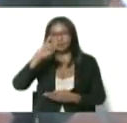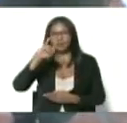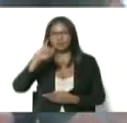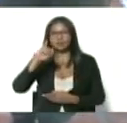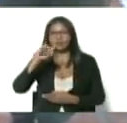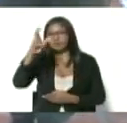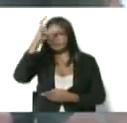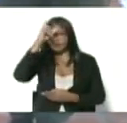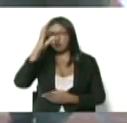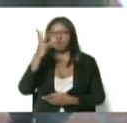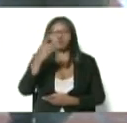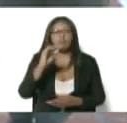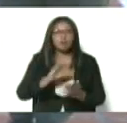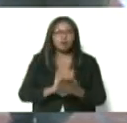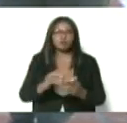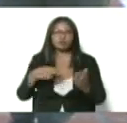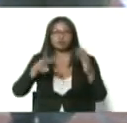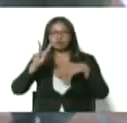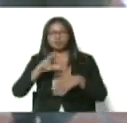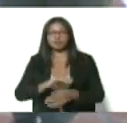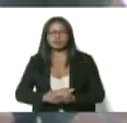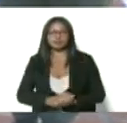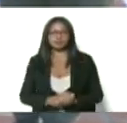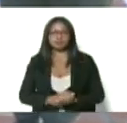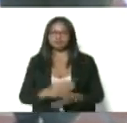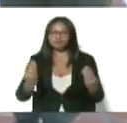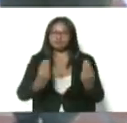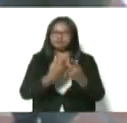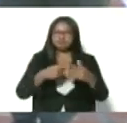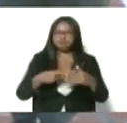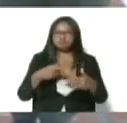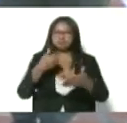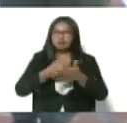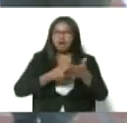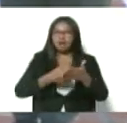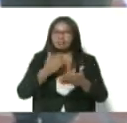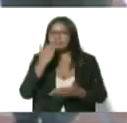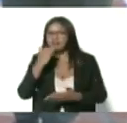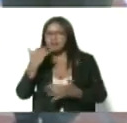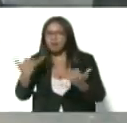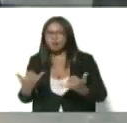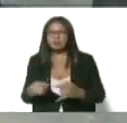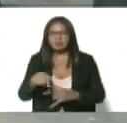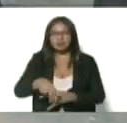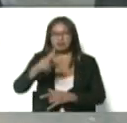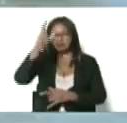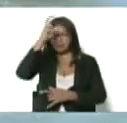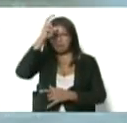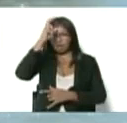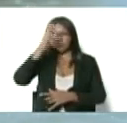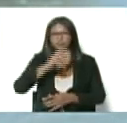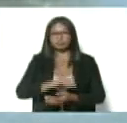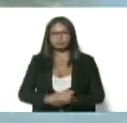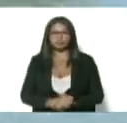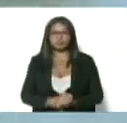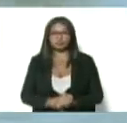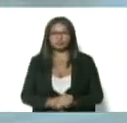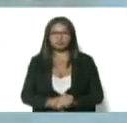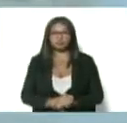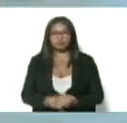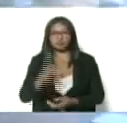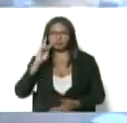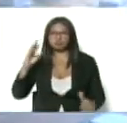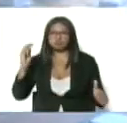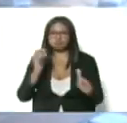para darle parte de esta acción que recientemente en el estado falcón dio con esta incautación